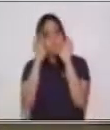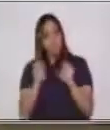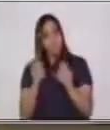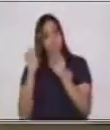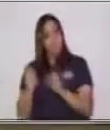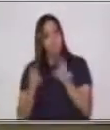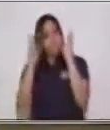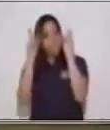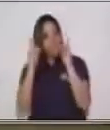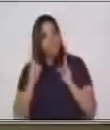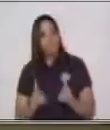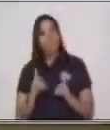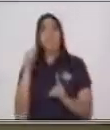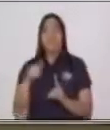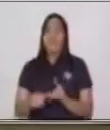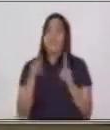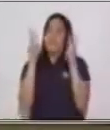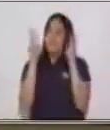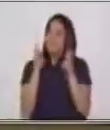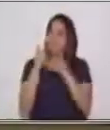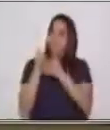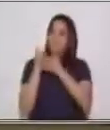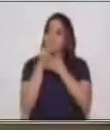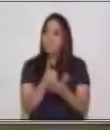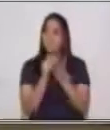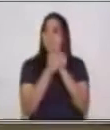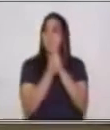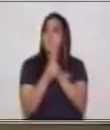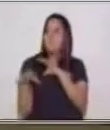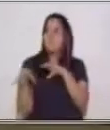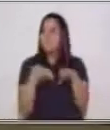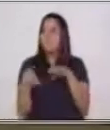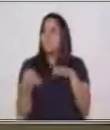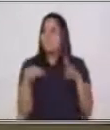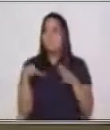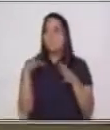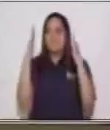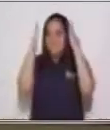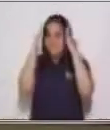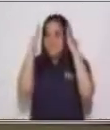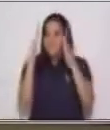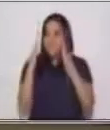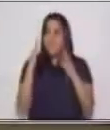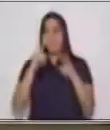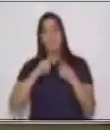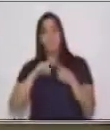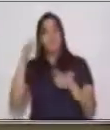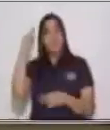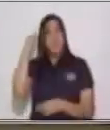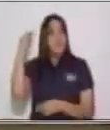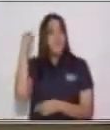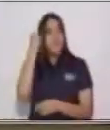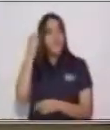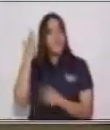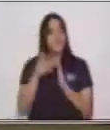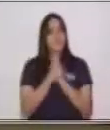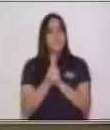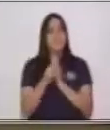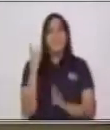con discapacidad, este tema les ayudará a ejercitar habilidades y destrezas como la atención, la memoria y la